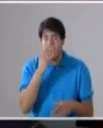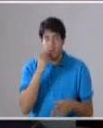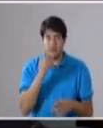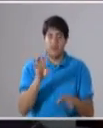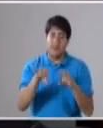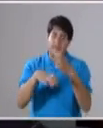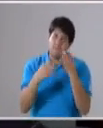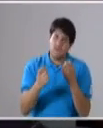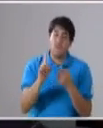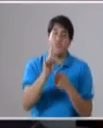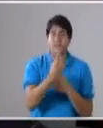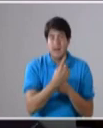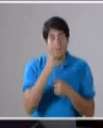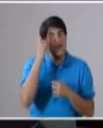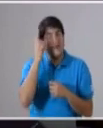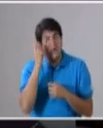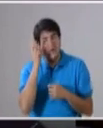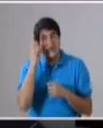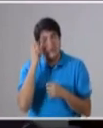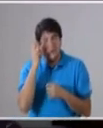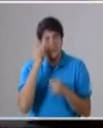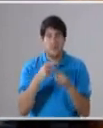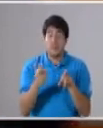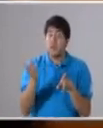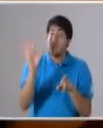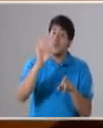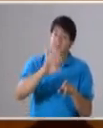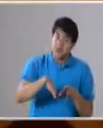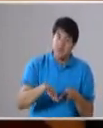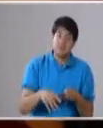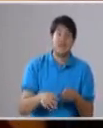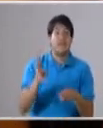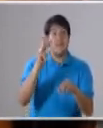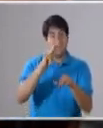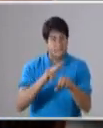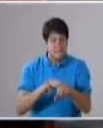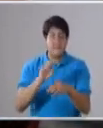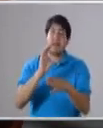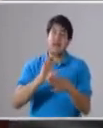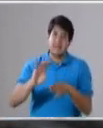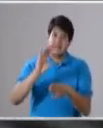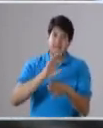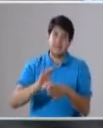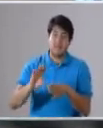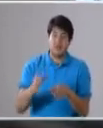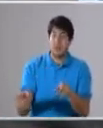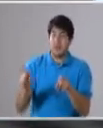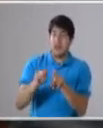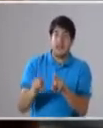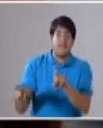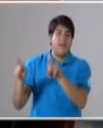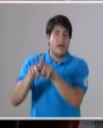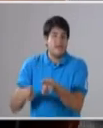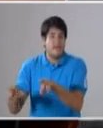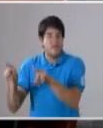oír, tiene que haber un complemento. Pero para que se dé el complemento de oír y